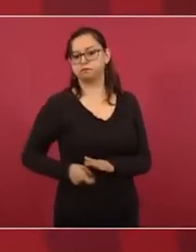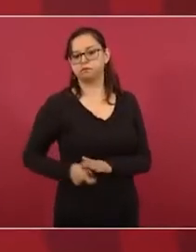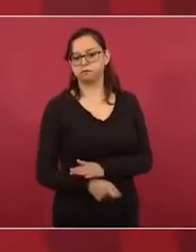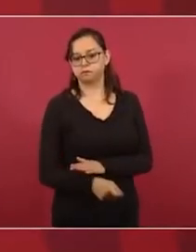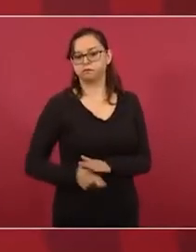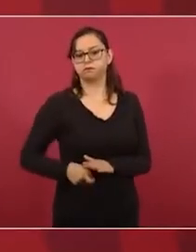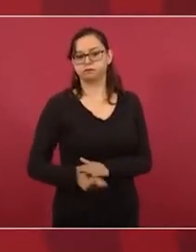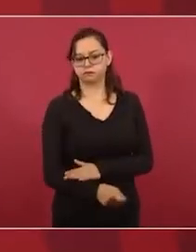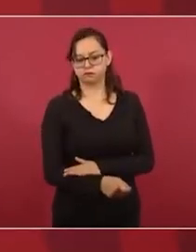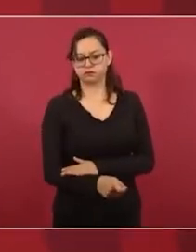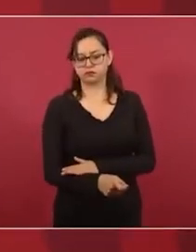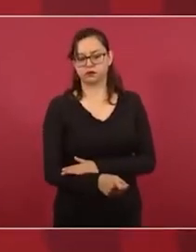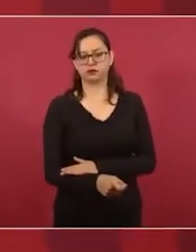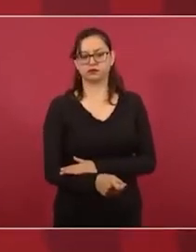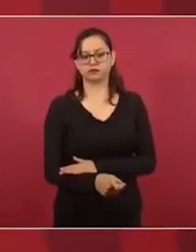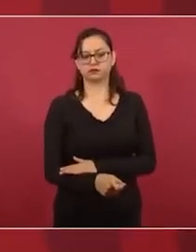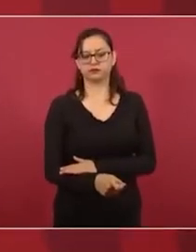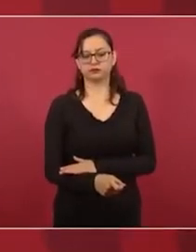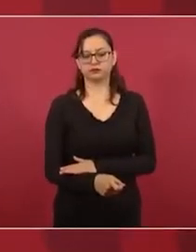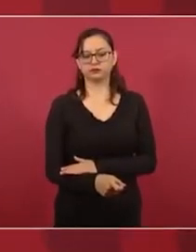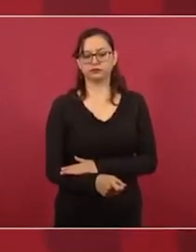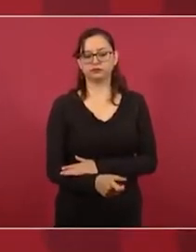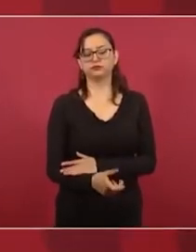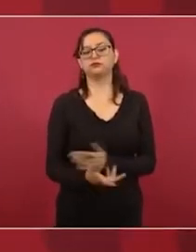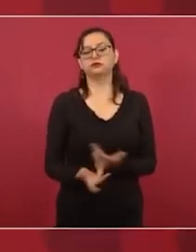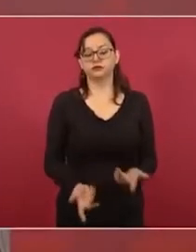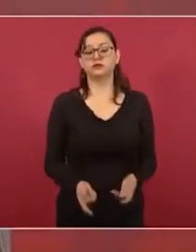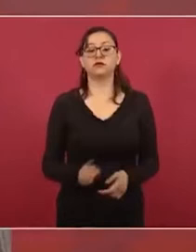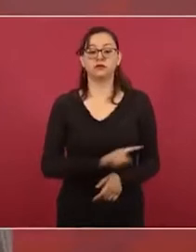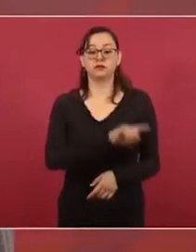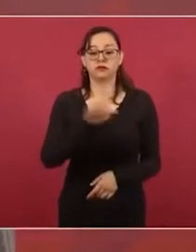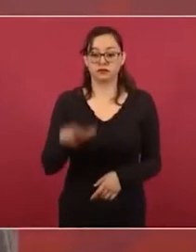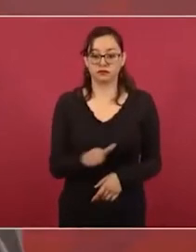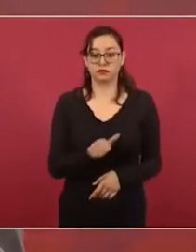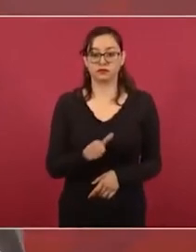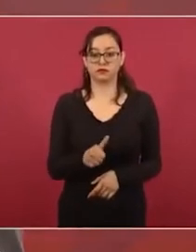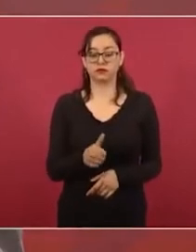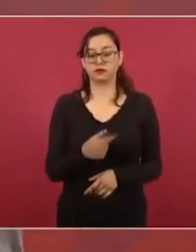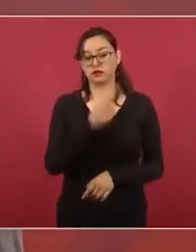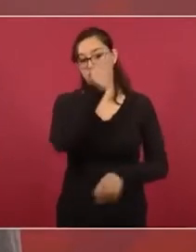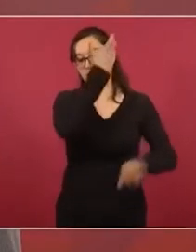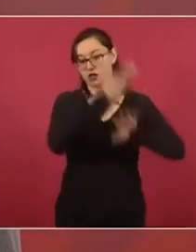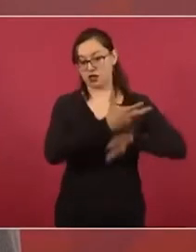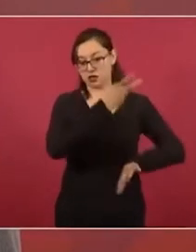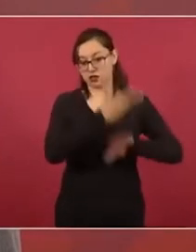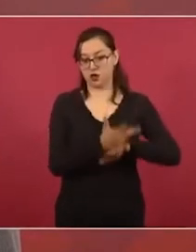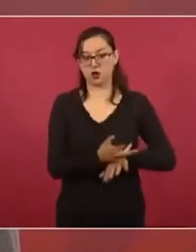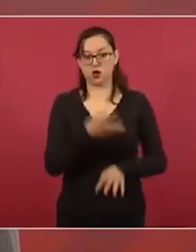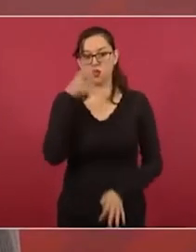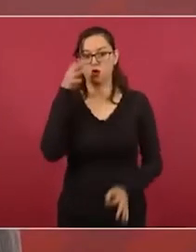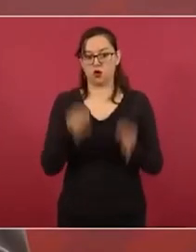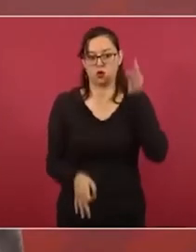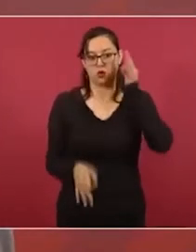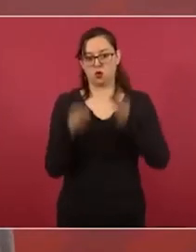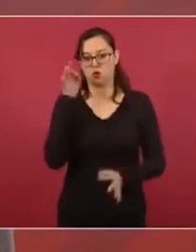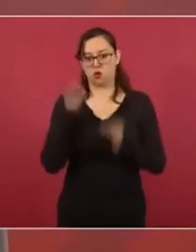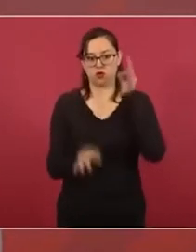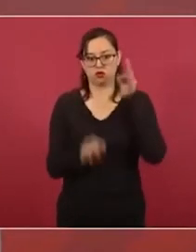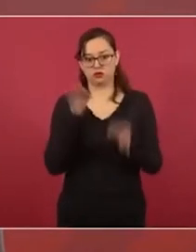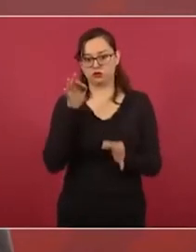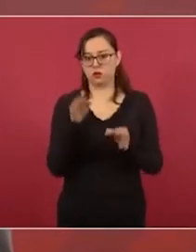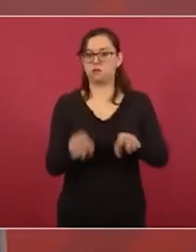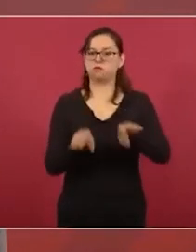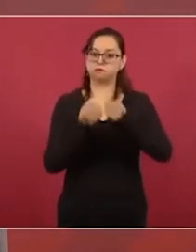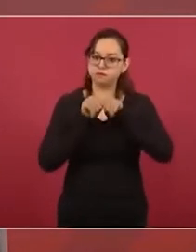lo declararon en un juzgado de Estados Unidos que habían entregado